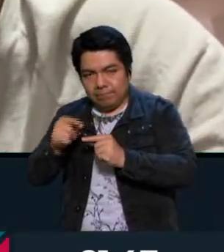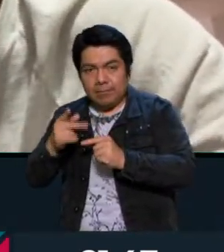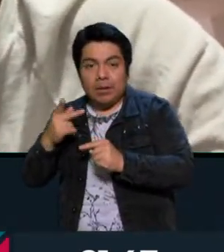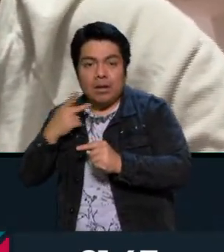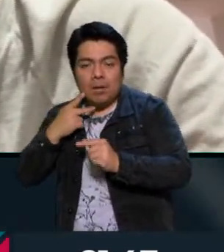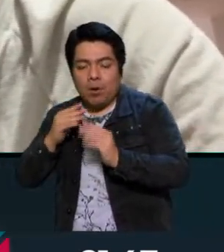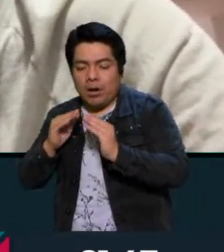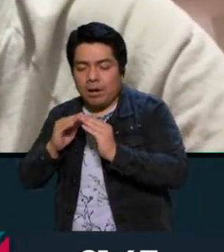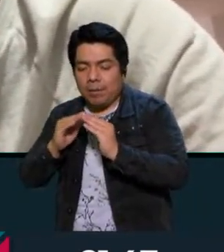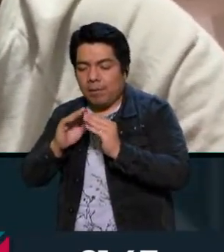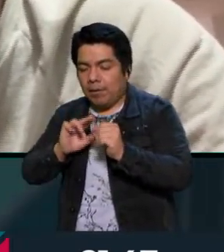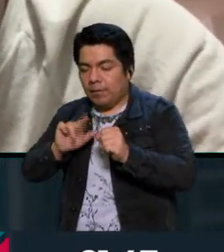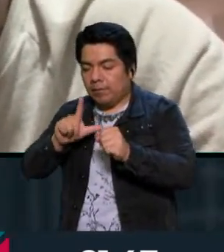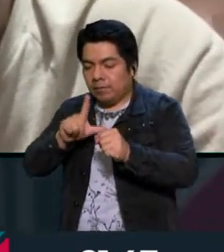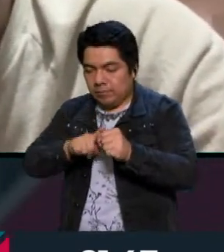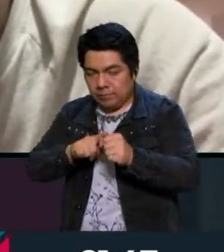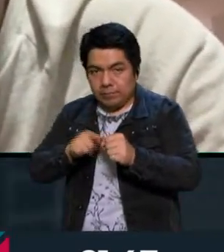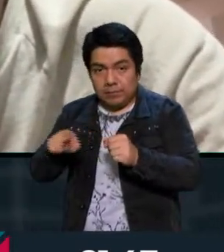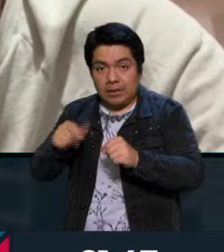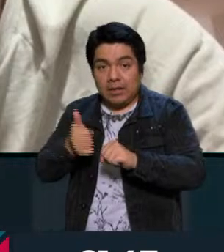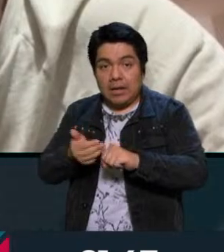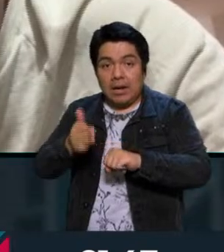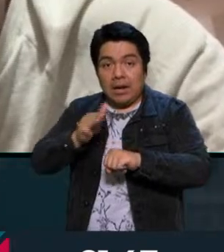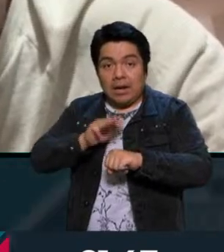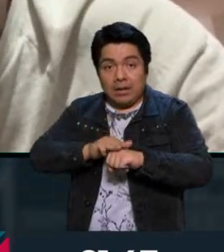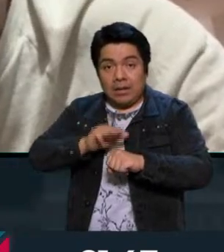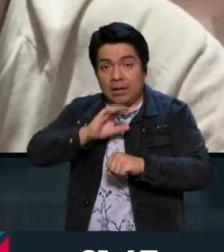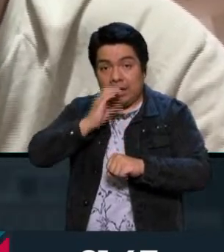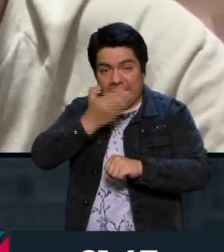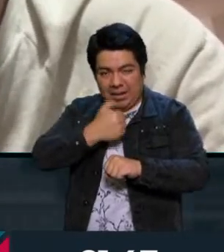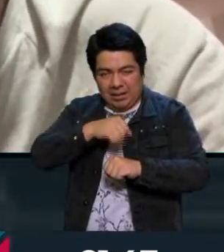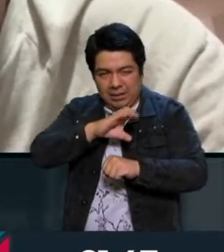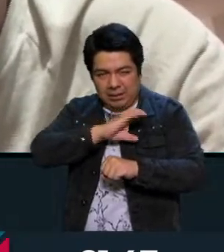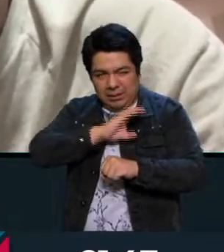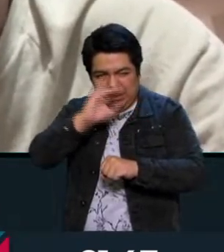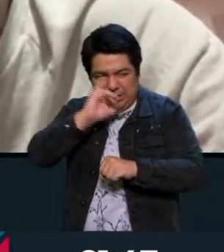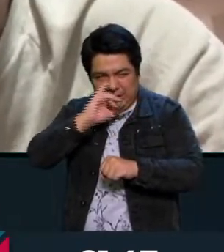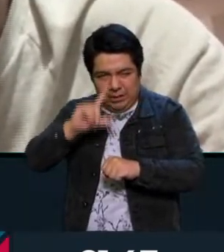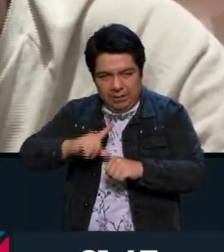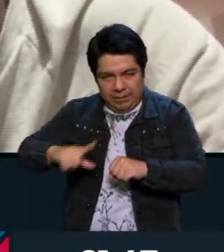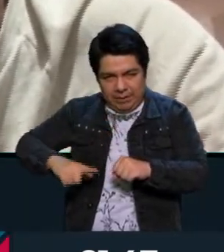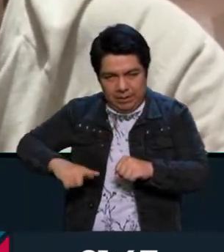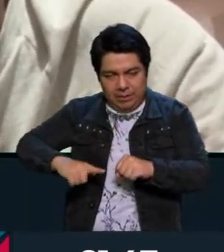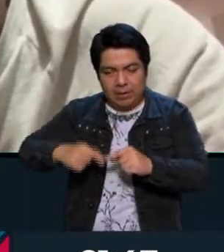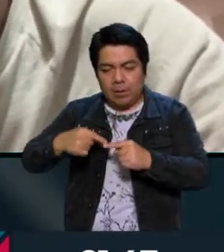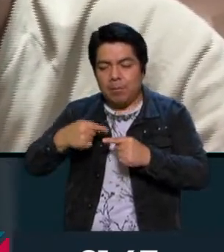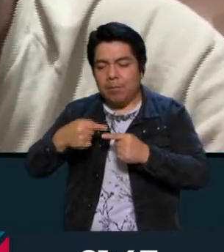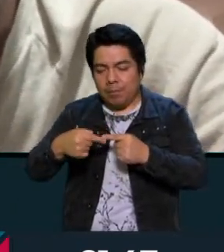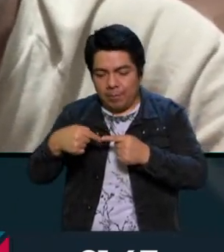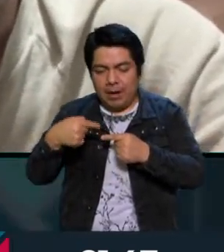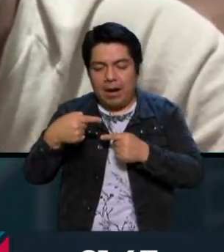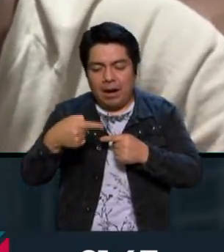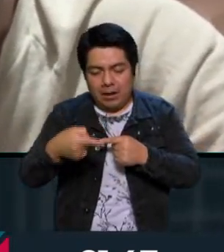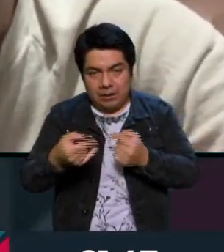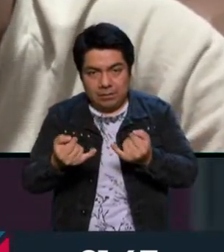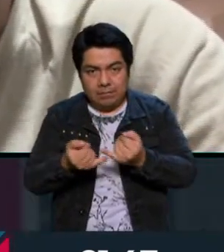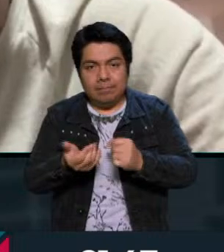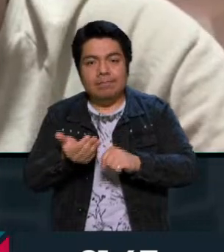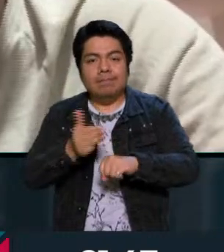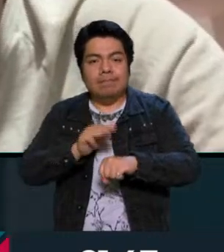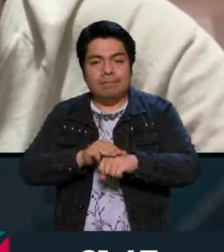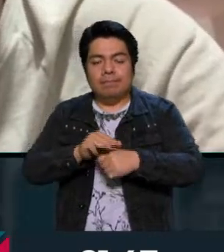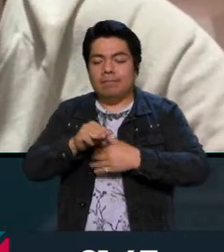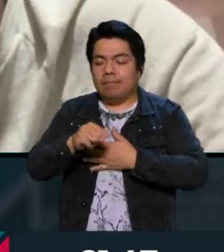de vivienda social durante la administración de la doctora Claudia Sheinbaum y la continuación de la administración por